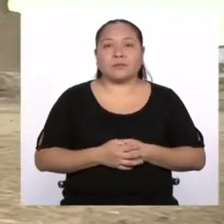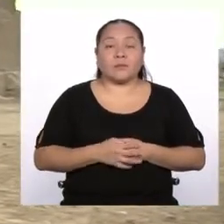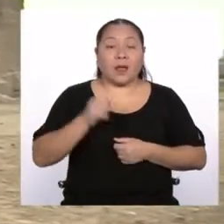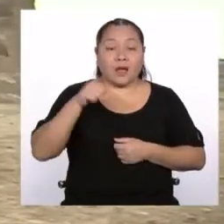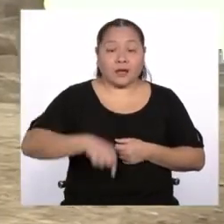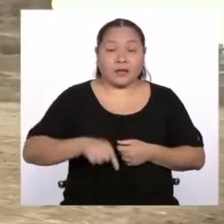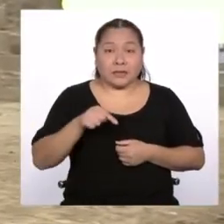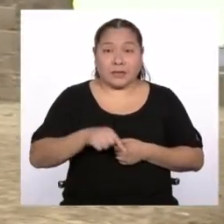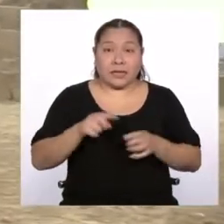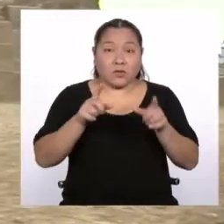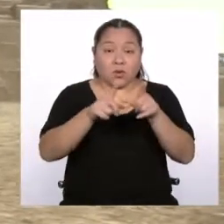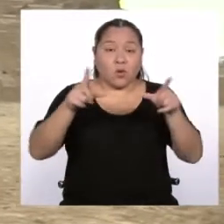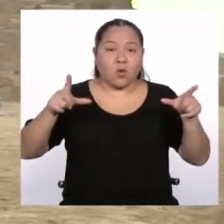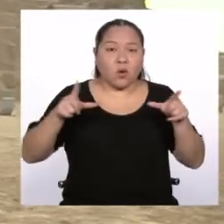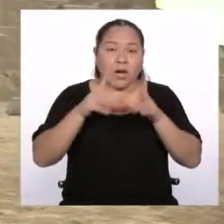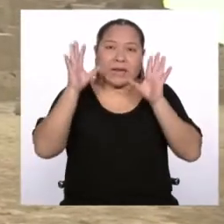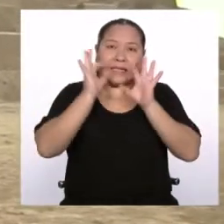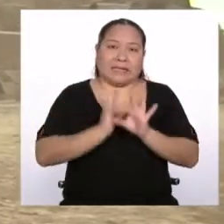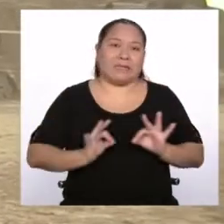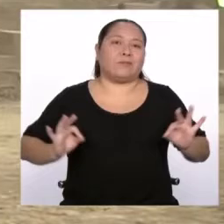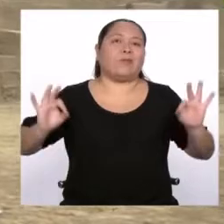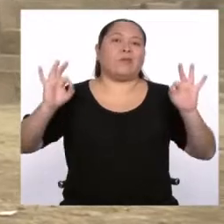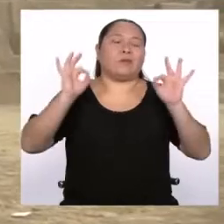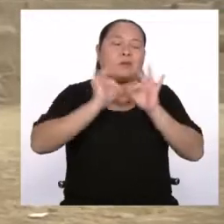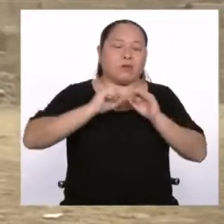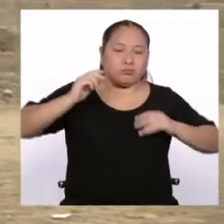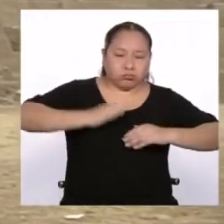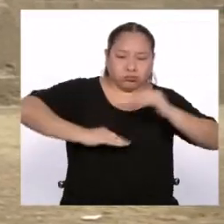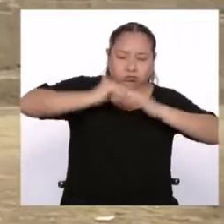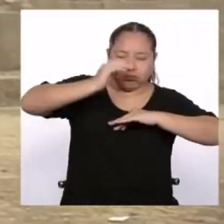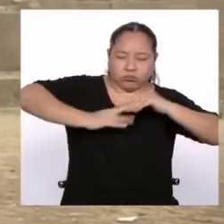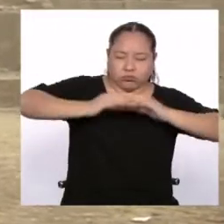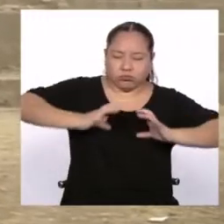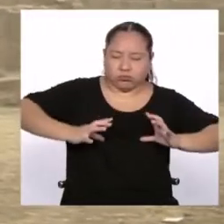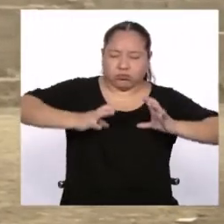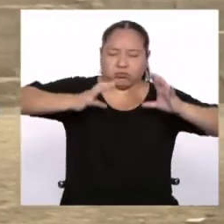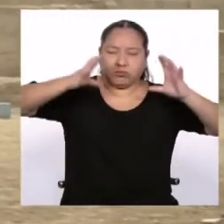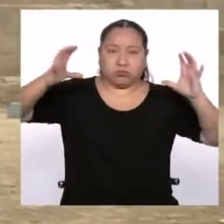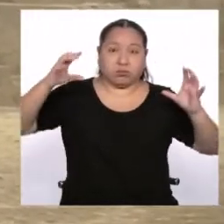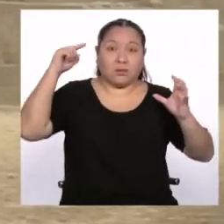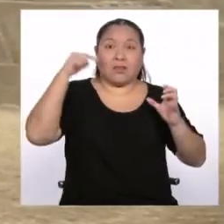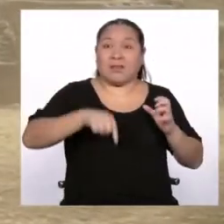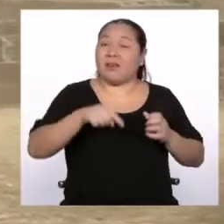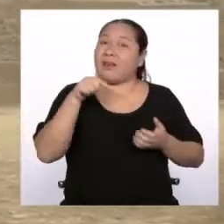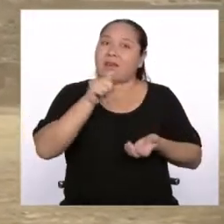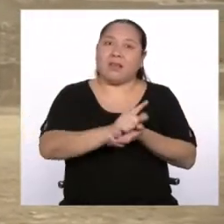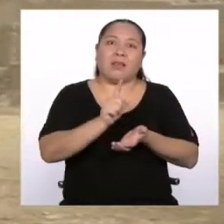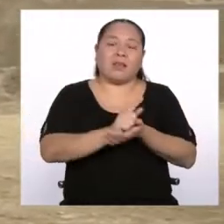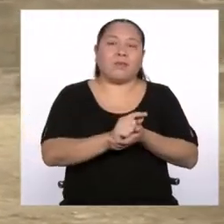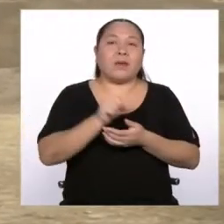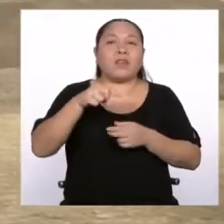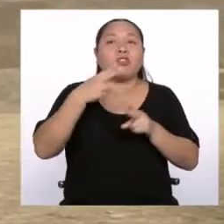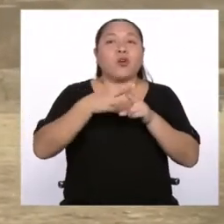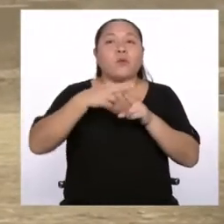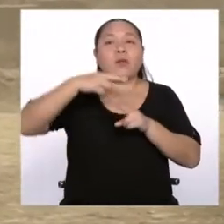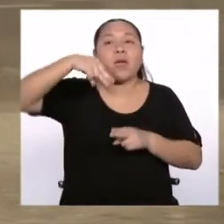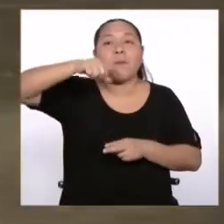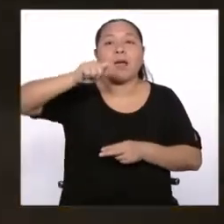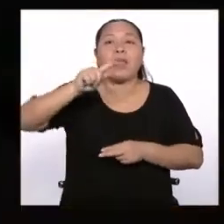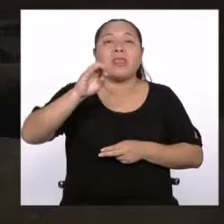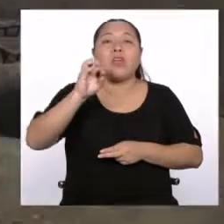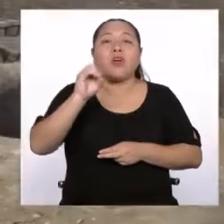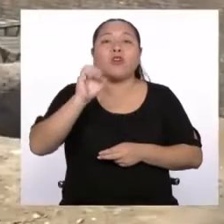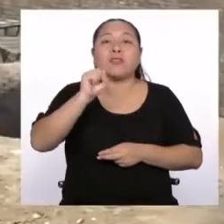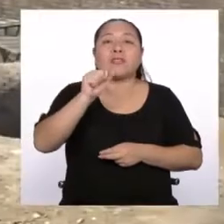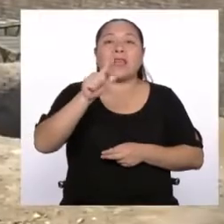Este es uno de los complejos arqueológicos más monumentales de Lima. Se llama Mateo Salado. La huaca Mateo